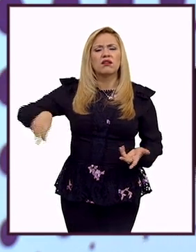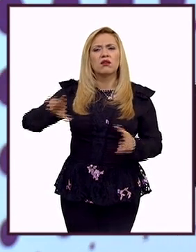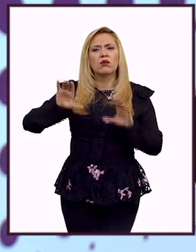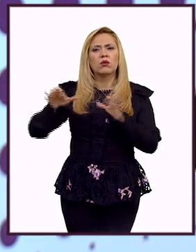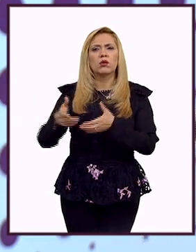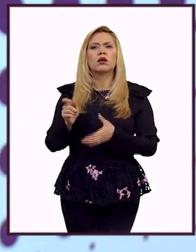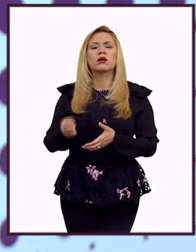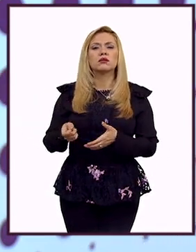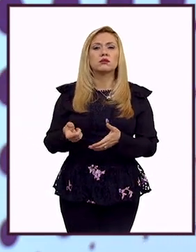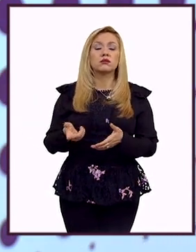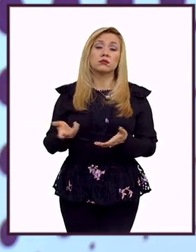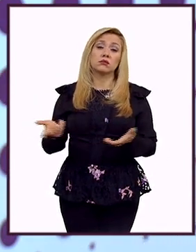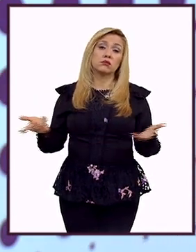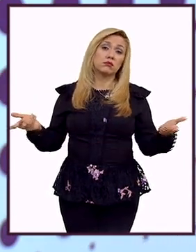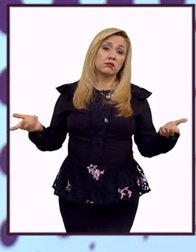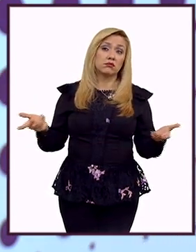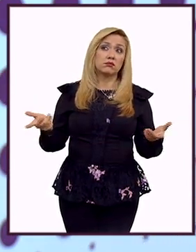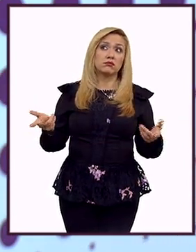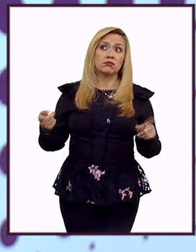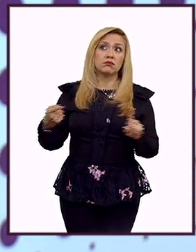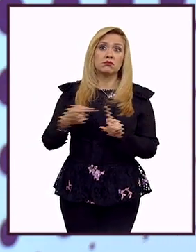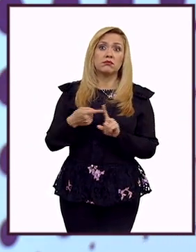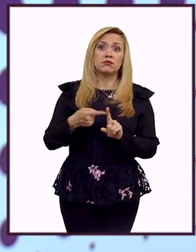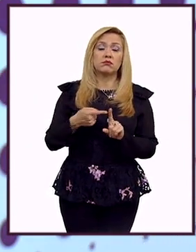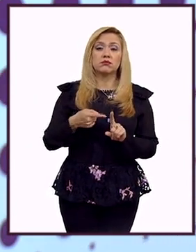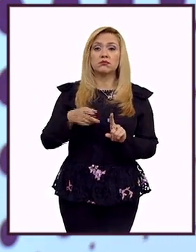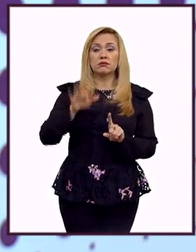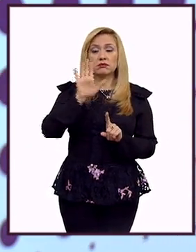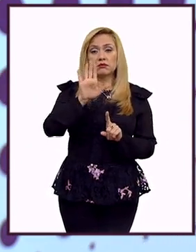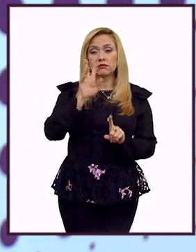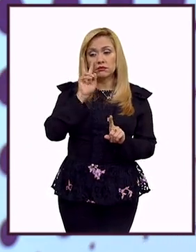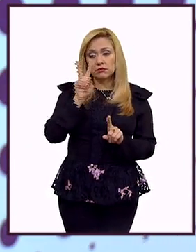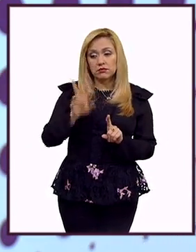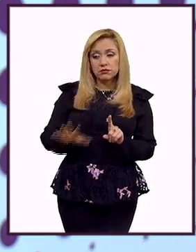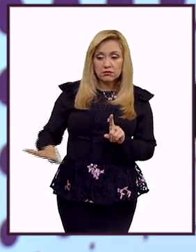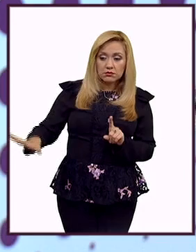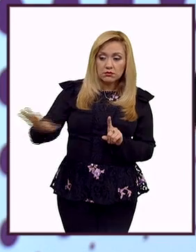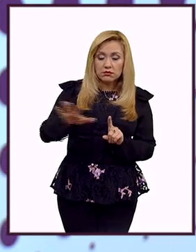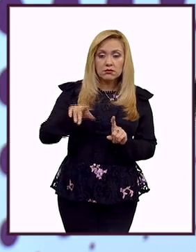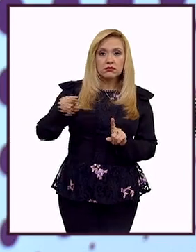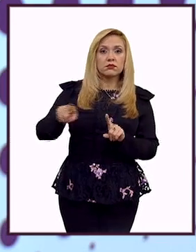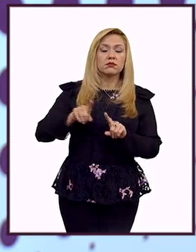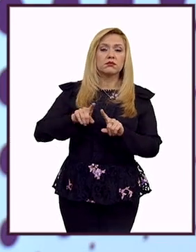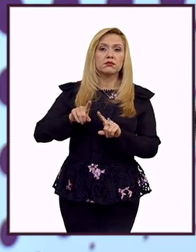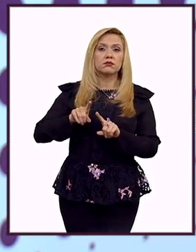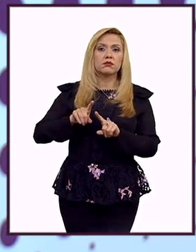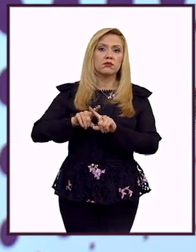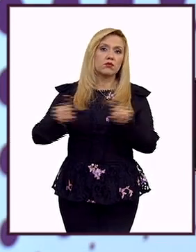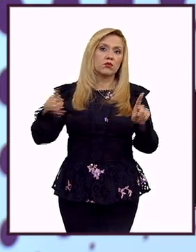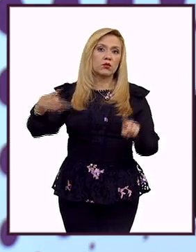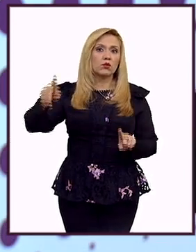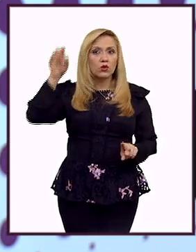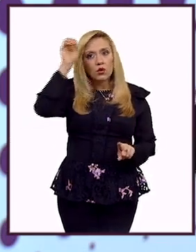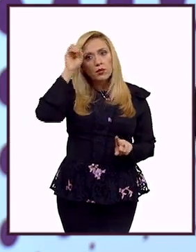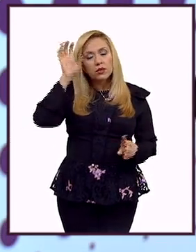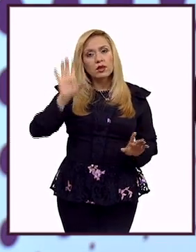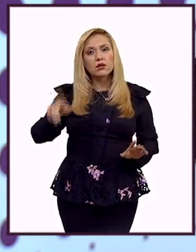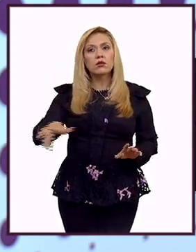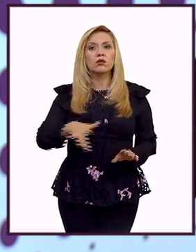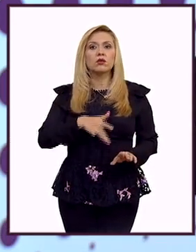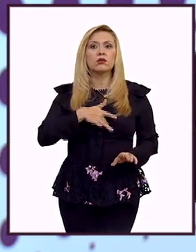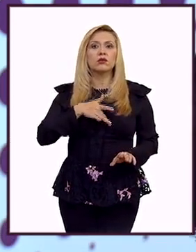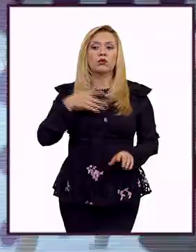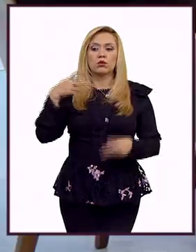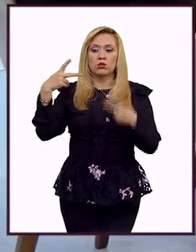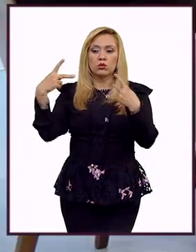el objetivo principal tiene el tomar en cuenta esa diferente postura o esa diferente visión que